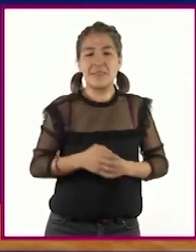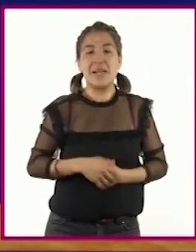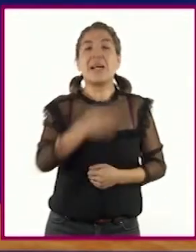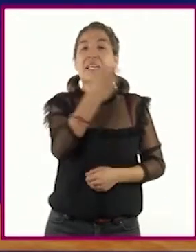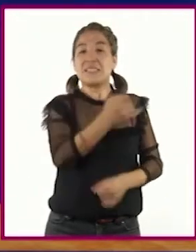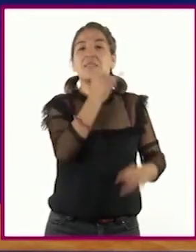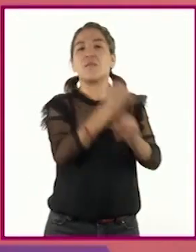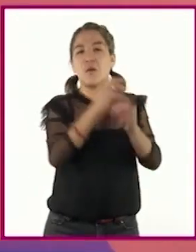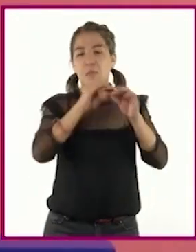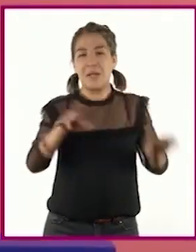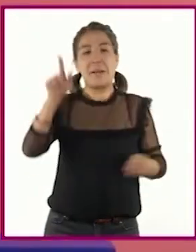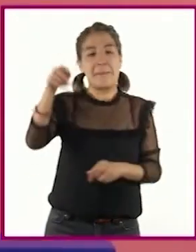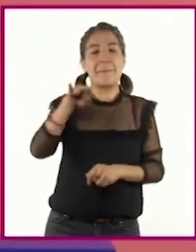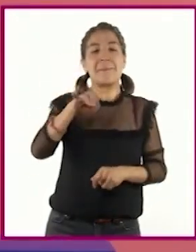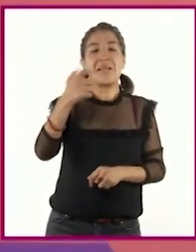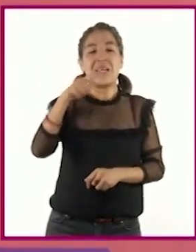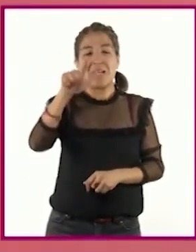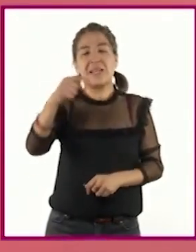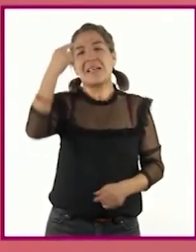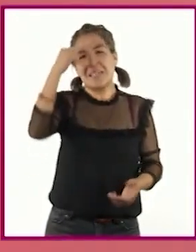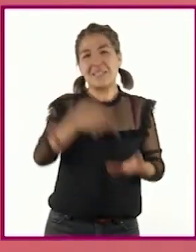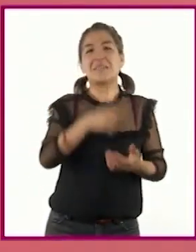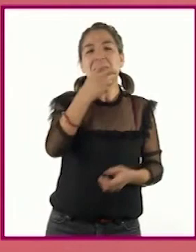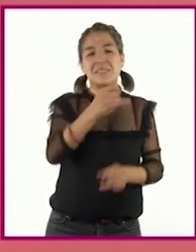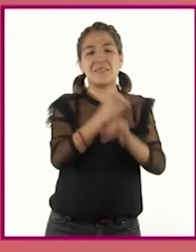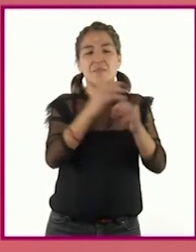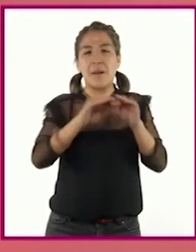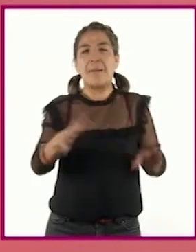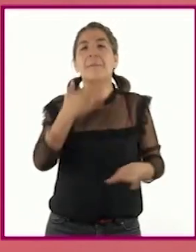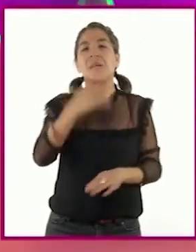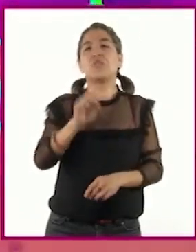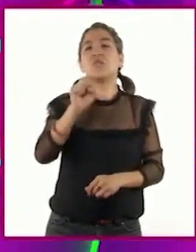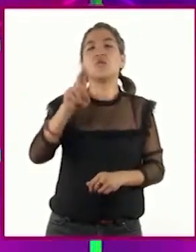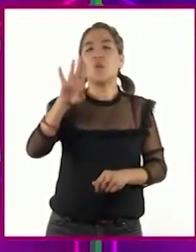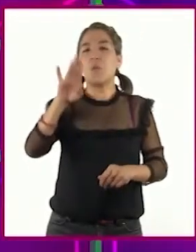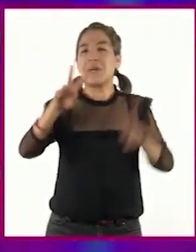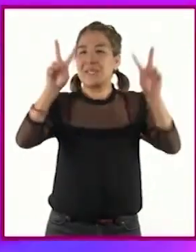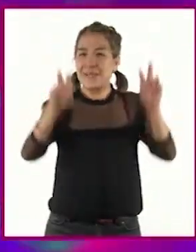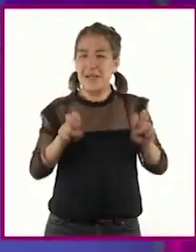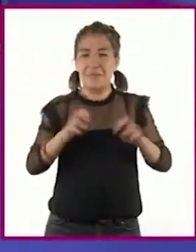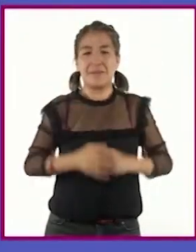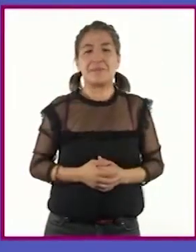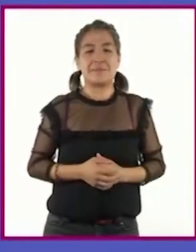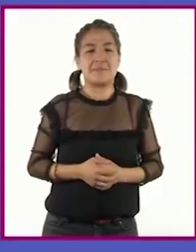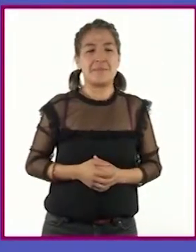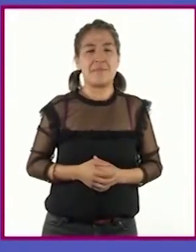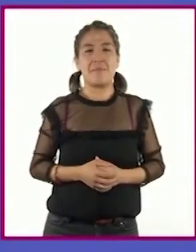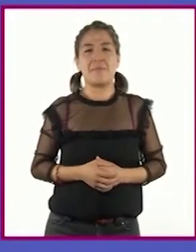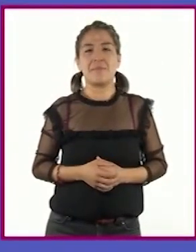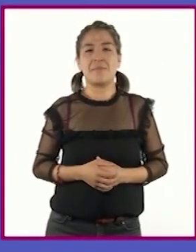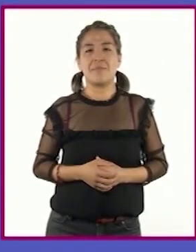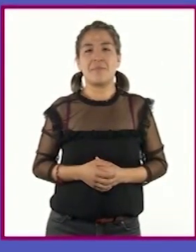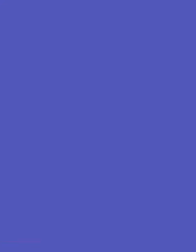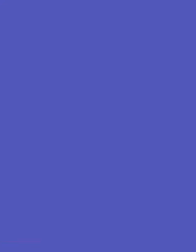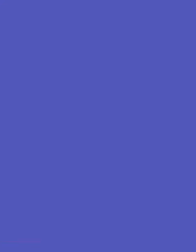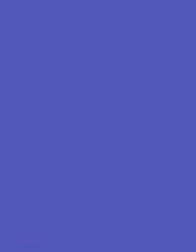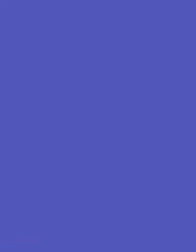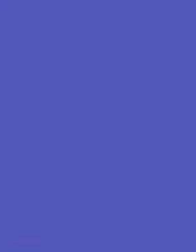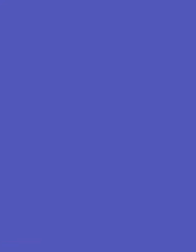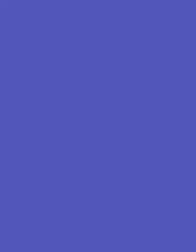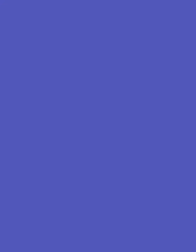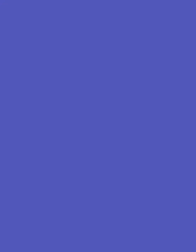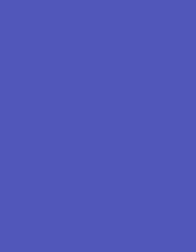es la información que Miguel creyó pertinente para su primer subtema. Como se puede notar, maestra,